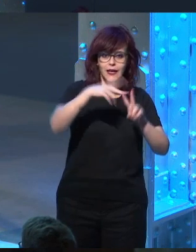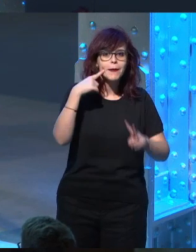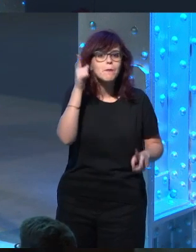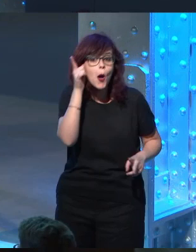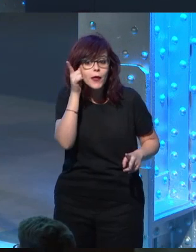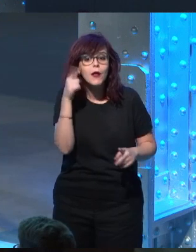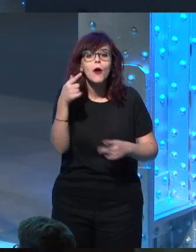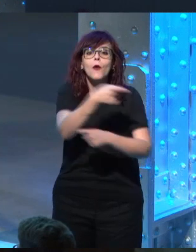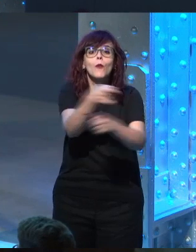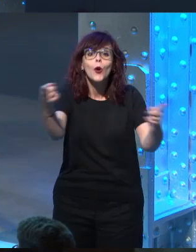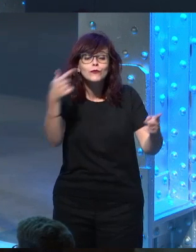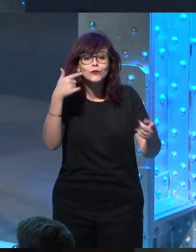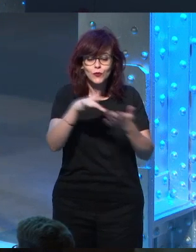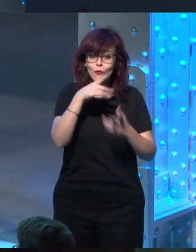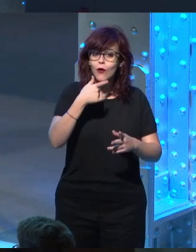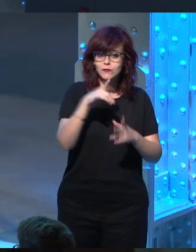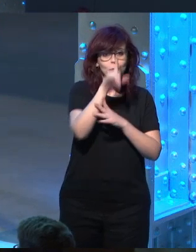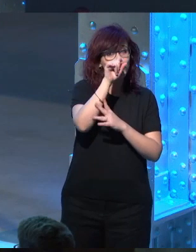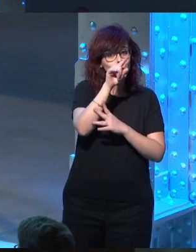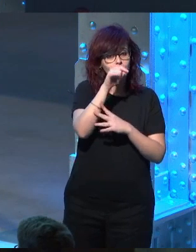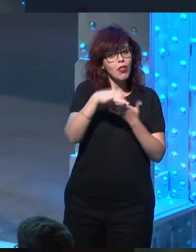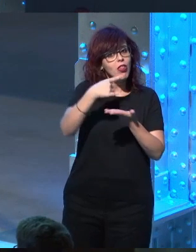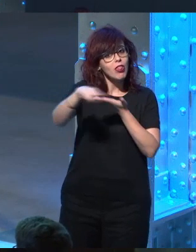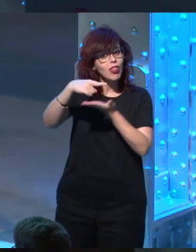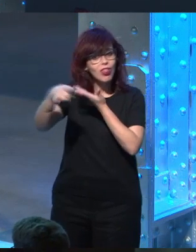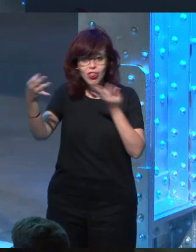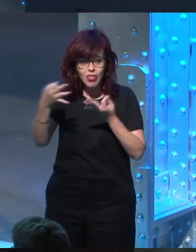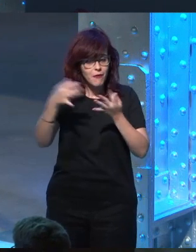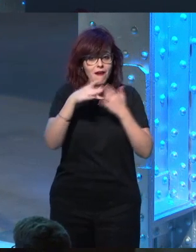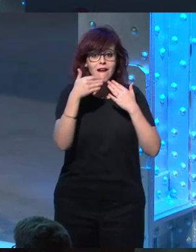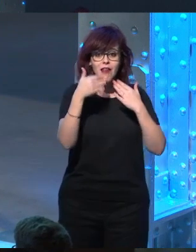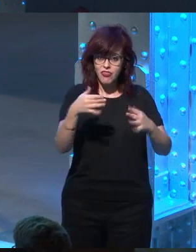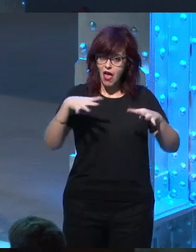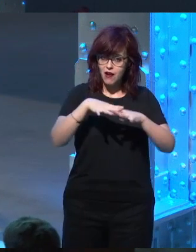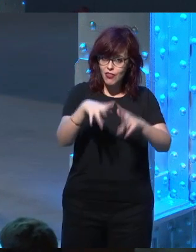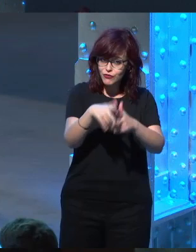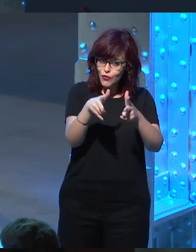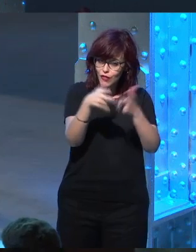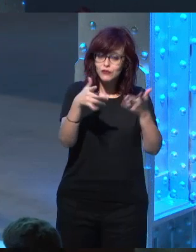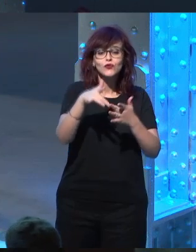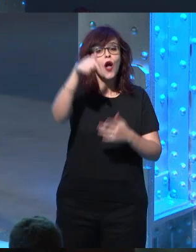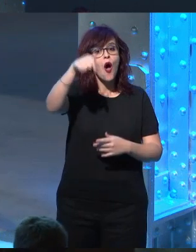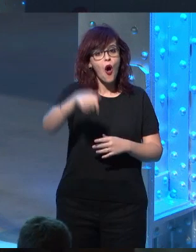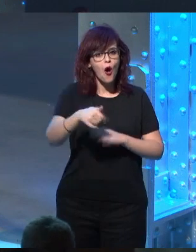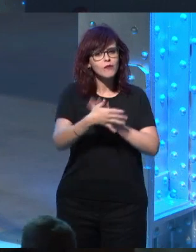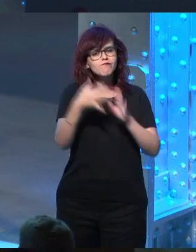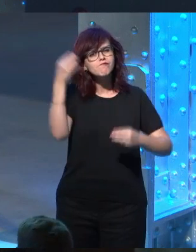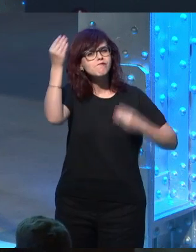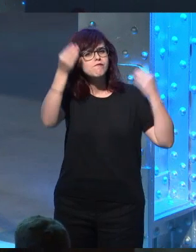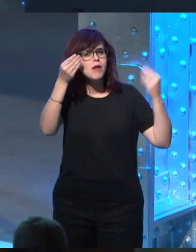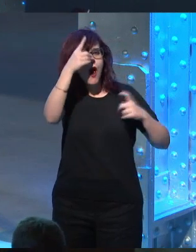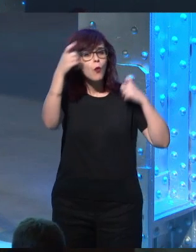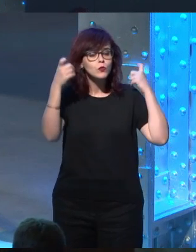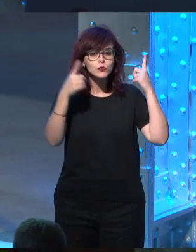está? Sacadlo para ir tuiteando el evento, porque en este evento solo se puede tuitear por medio de las redes sociales. Hoy nos vamos a preguntar